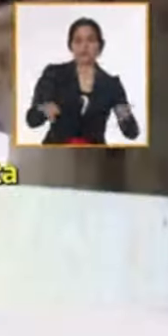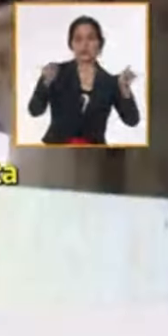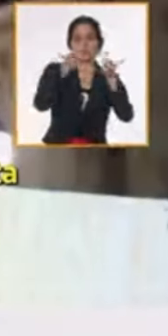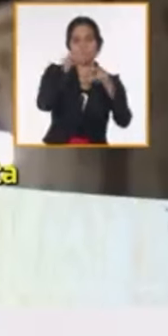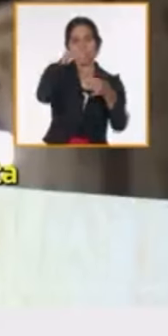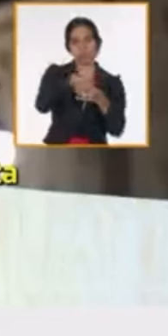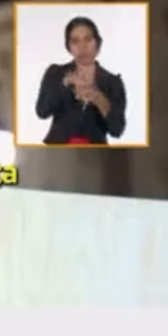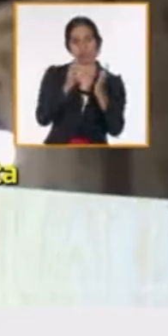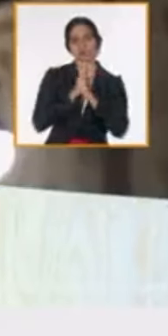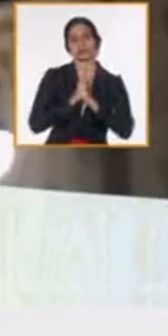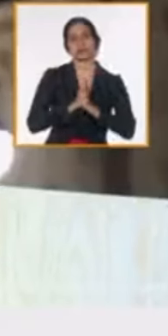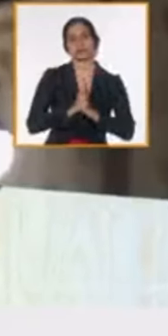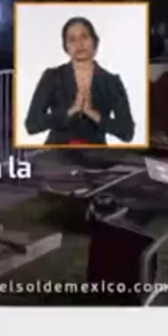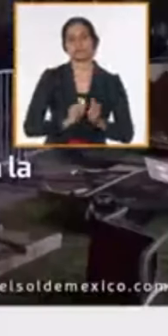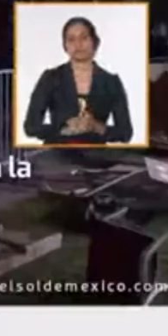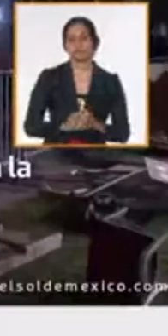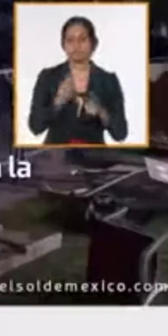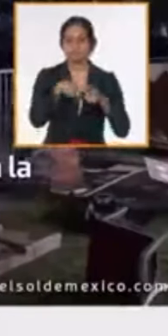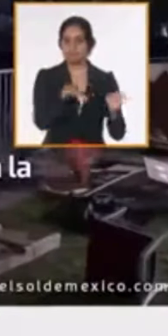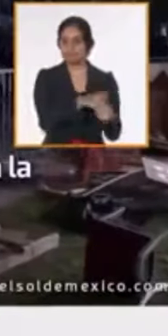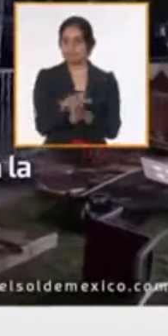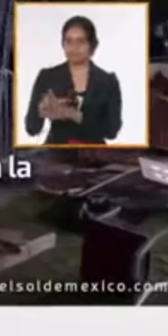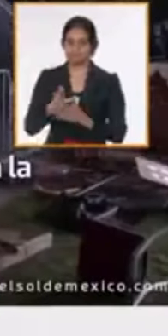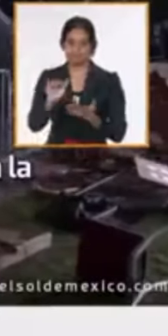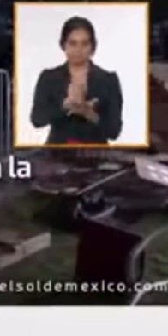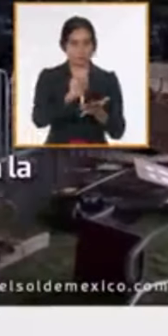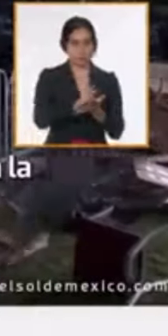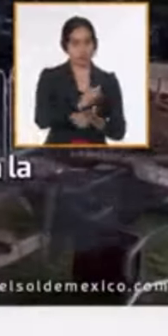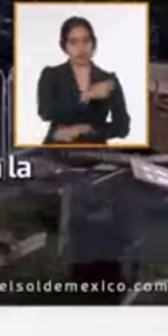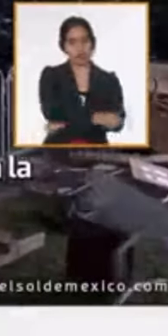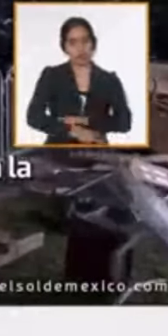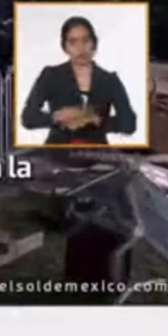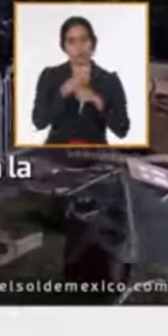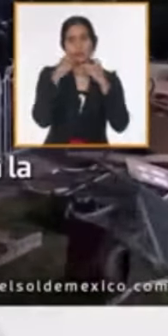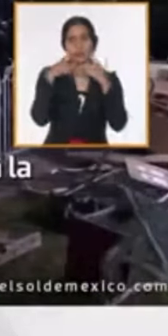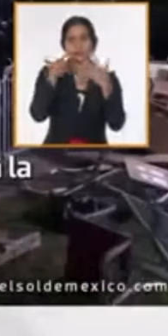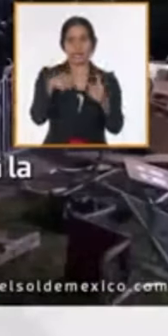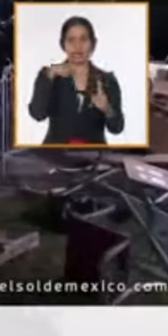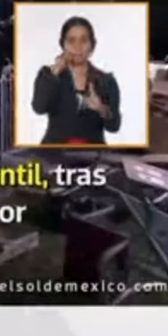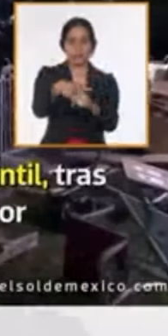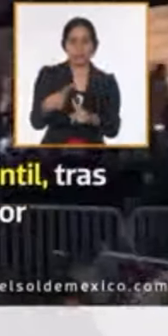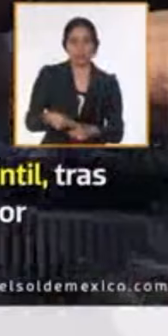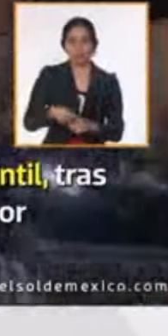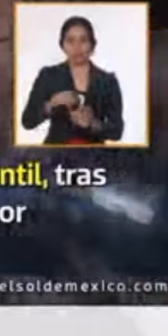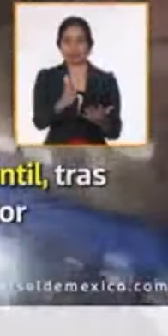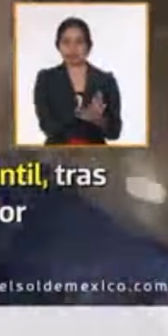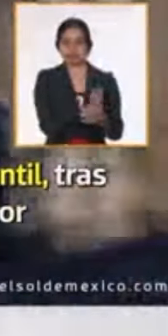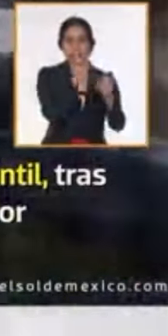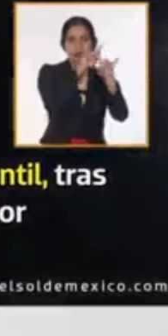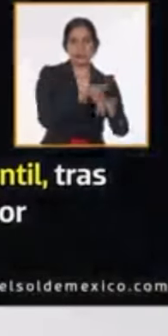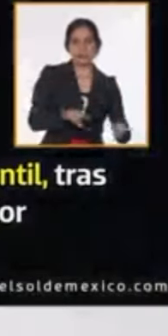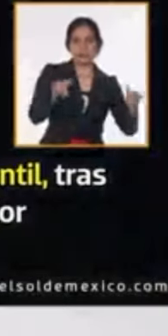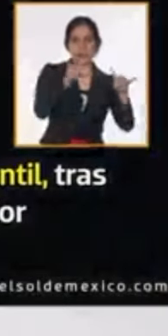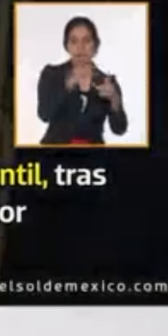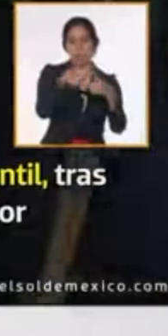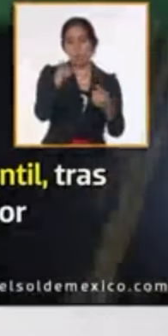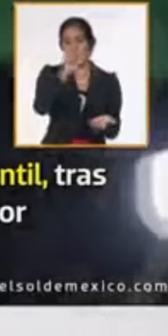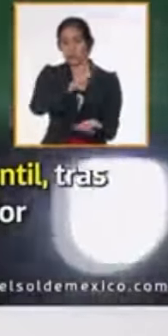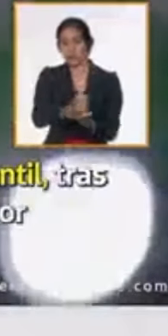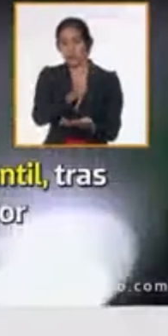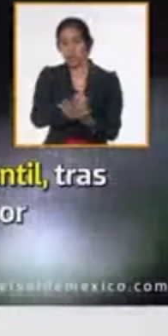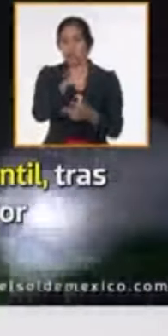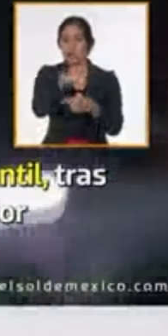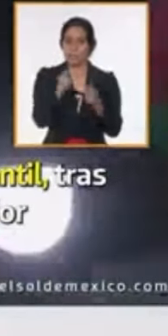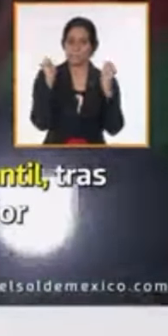de Fordham, en Nueva York. Las fuerzas del orden seguían desplegadas en la Universidad de Columbia, epicentro del movimiento de protesta